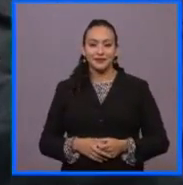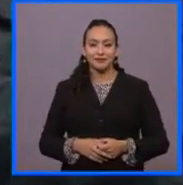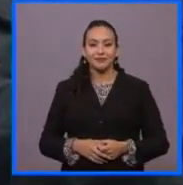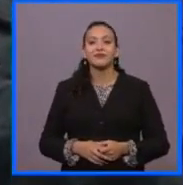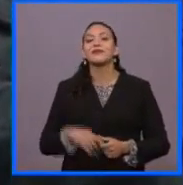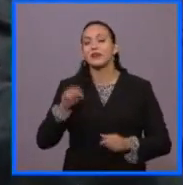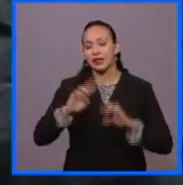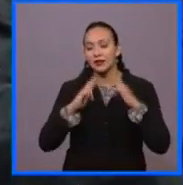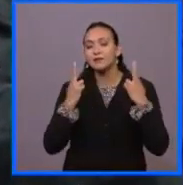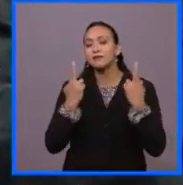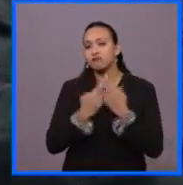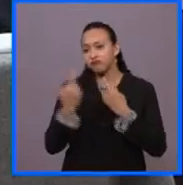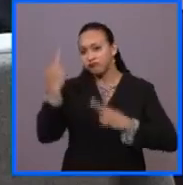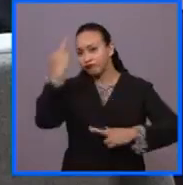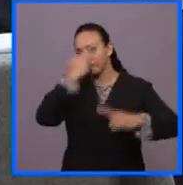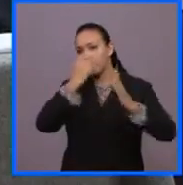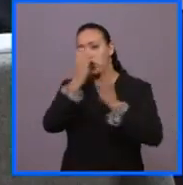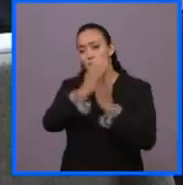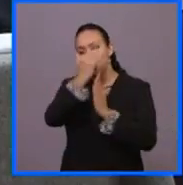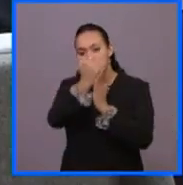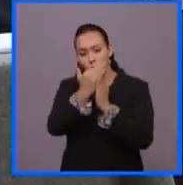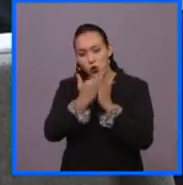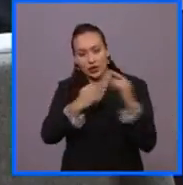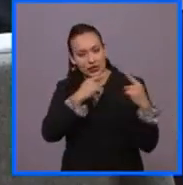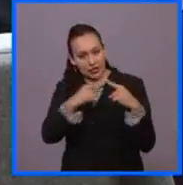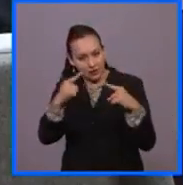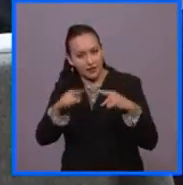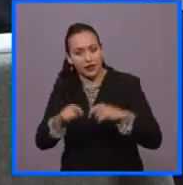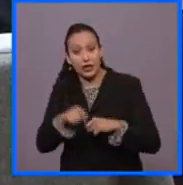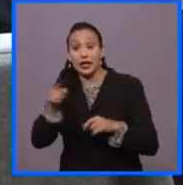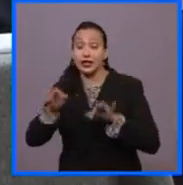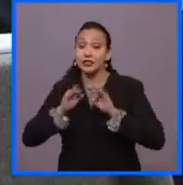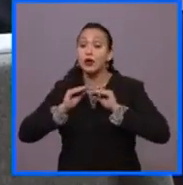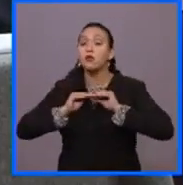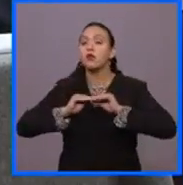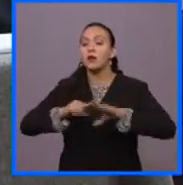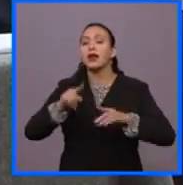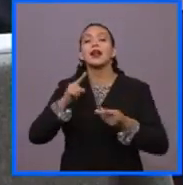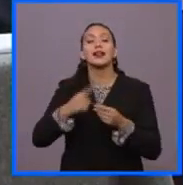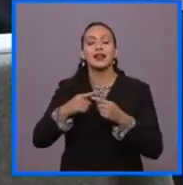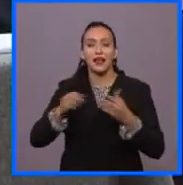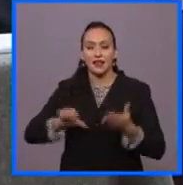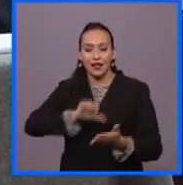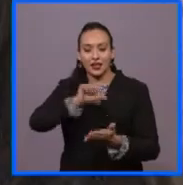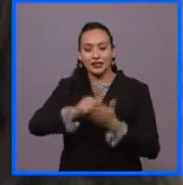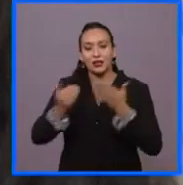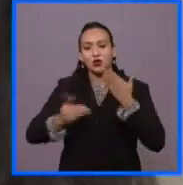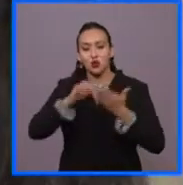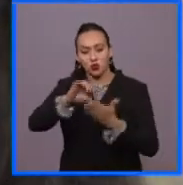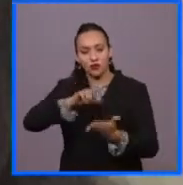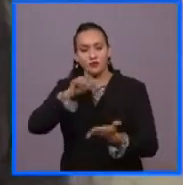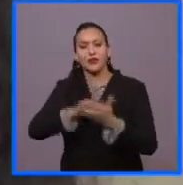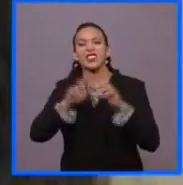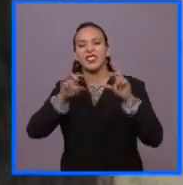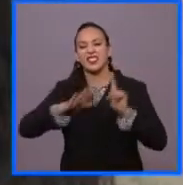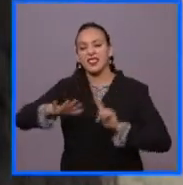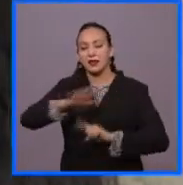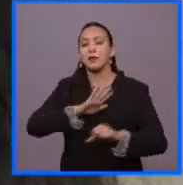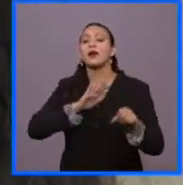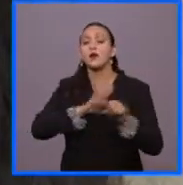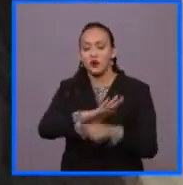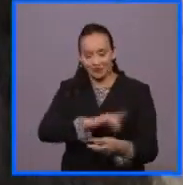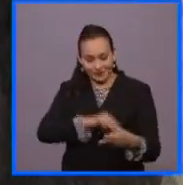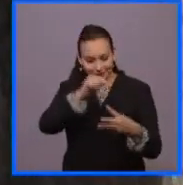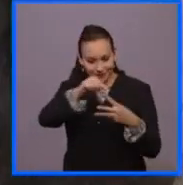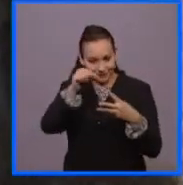En esta sesión se analizaron los cuadernos de jurisprudencias que ha publicado el Centro de Estudios Constitucionales en torno a tres